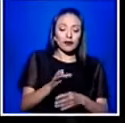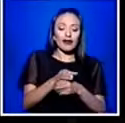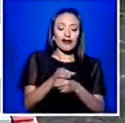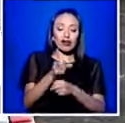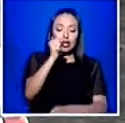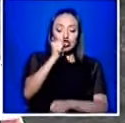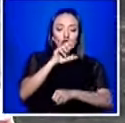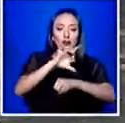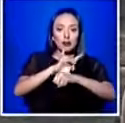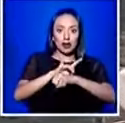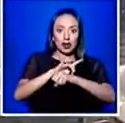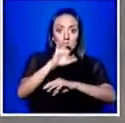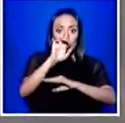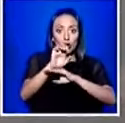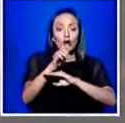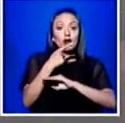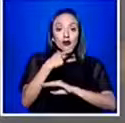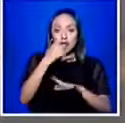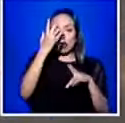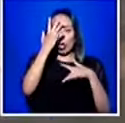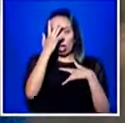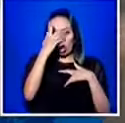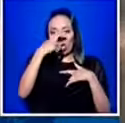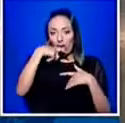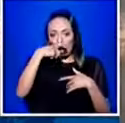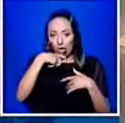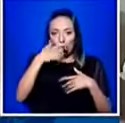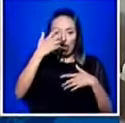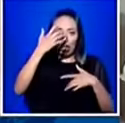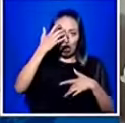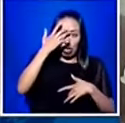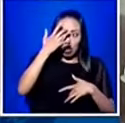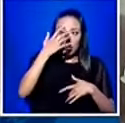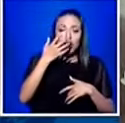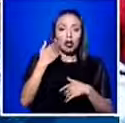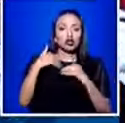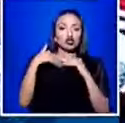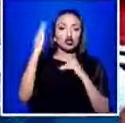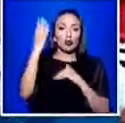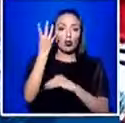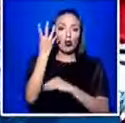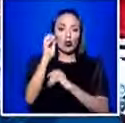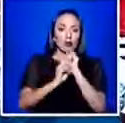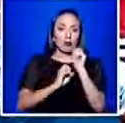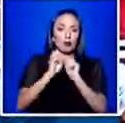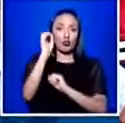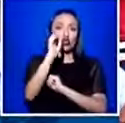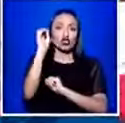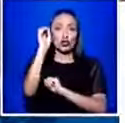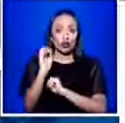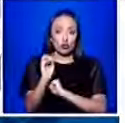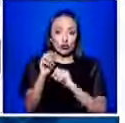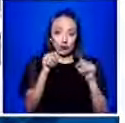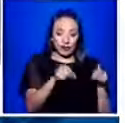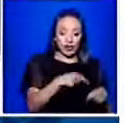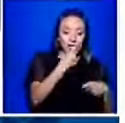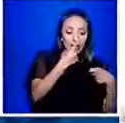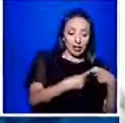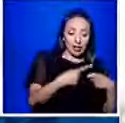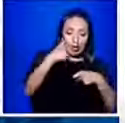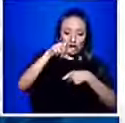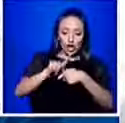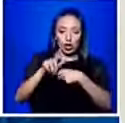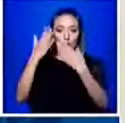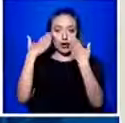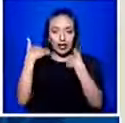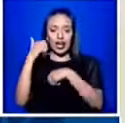Médica Ecuatoriana, las enfermedades respiratorias aumentaron en un 40%, principalmente en Quito, Loja, Guayaquil y La